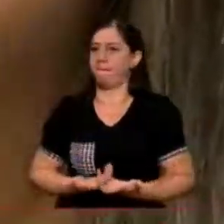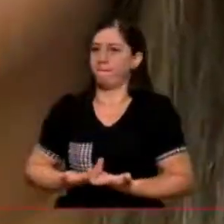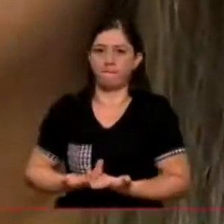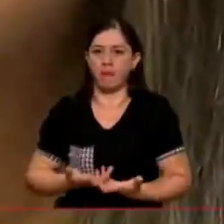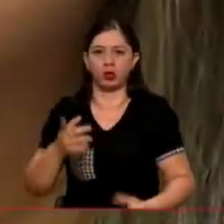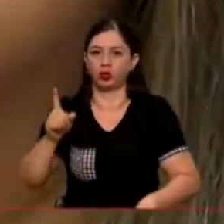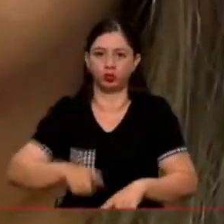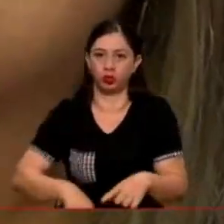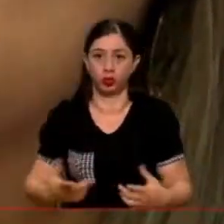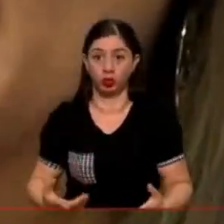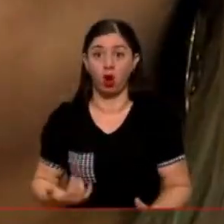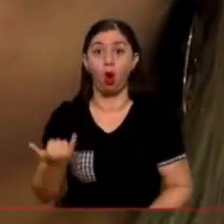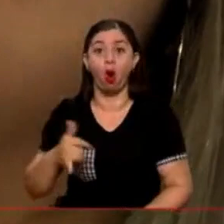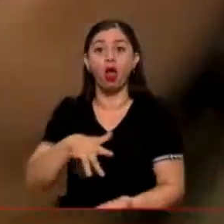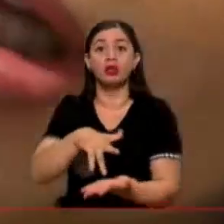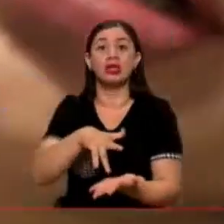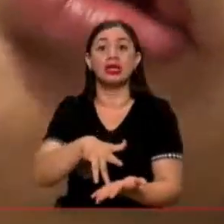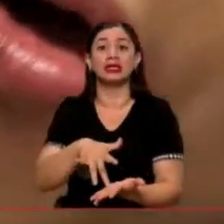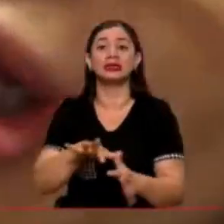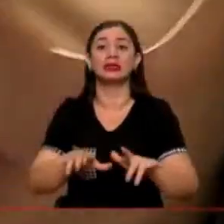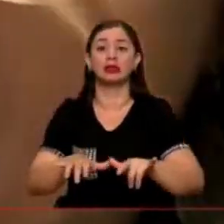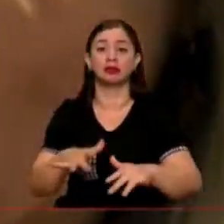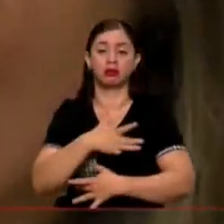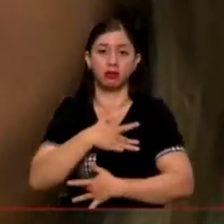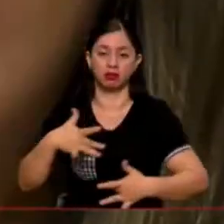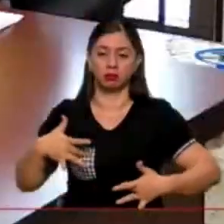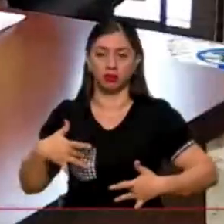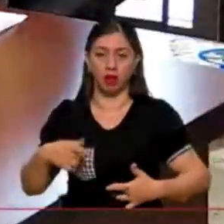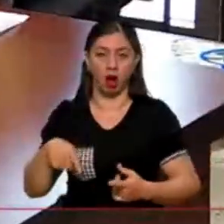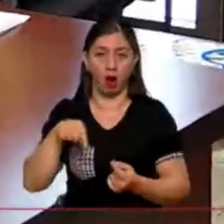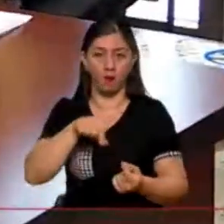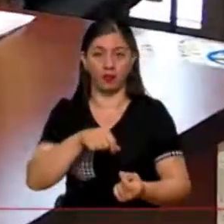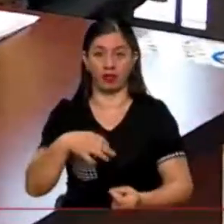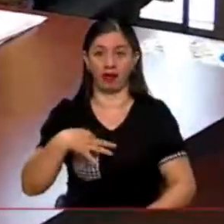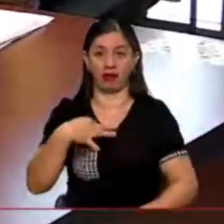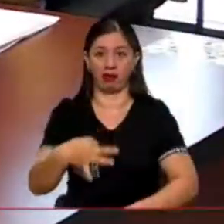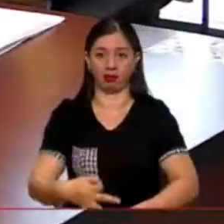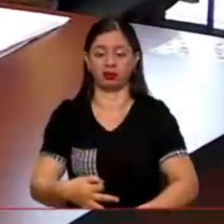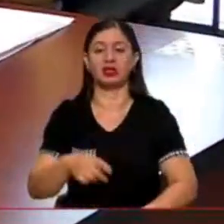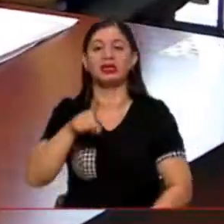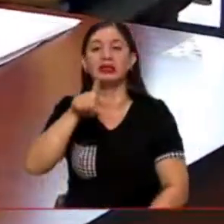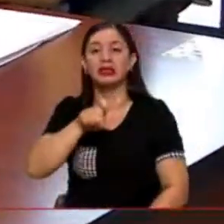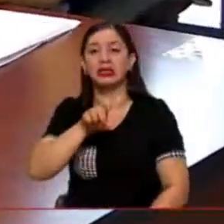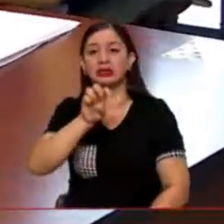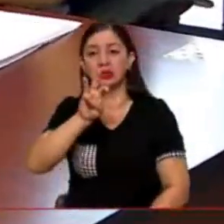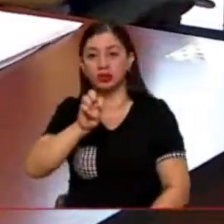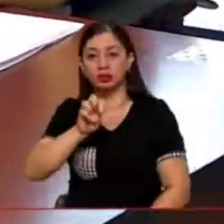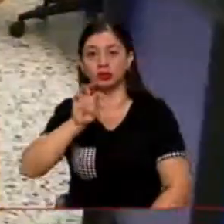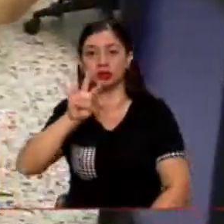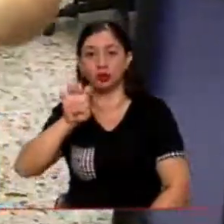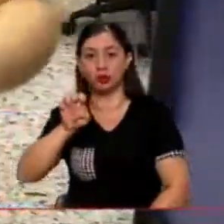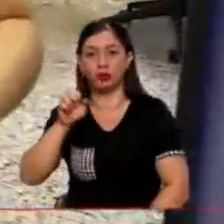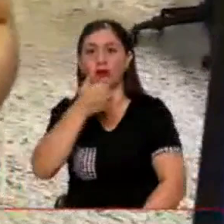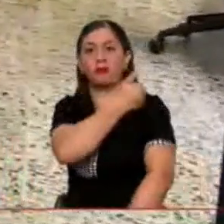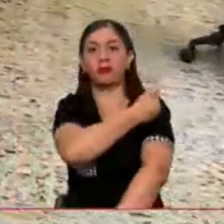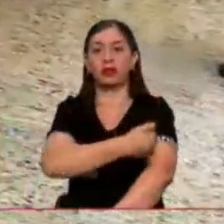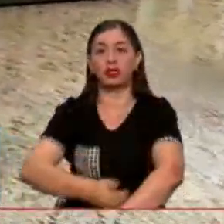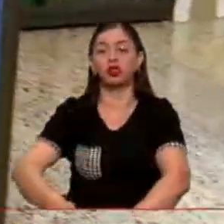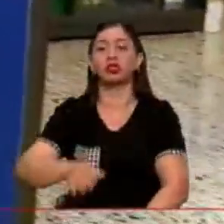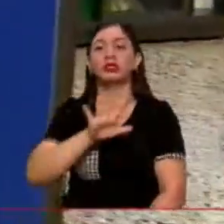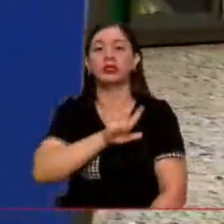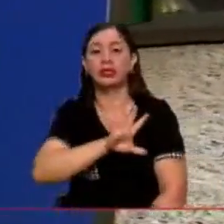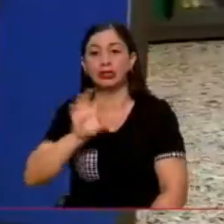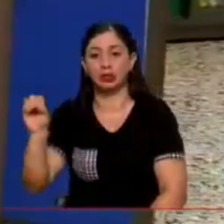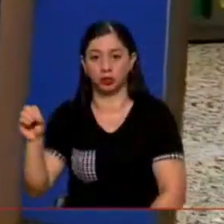más. Hoy la deuda de la Secretaría de Salud de Cali con el Tribunal de Ética asciende a los 689 millones 500